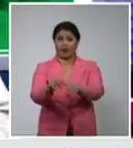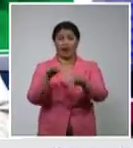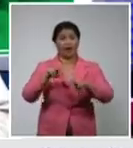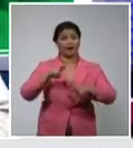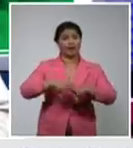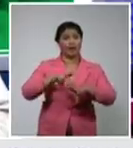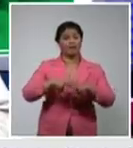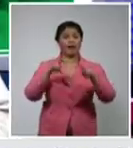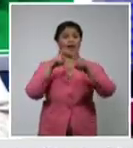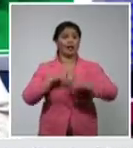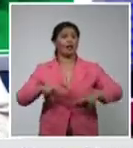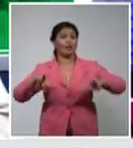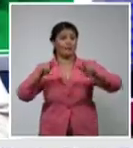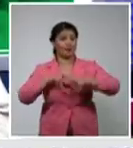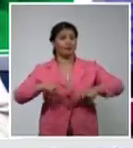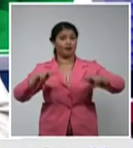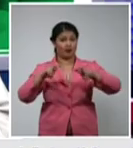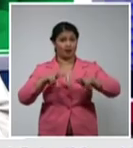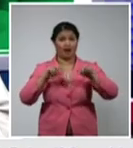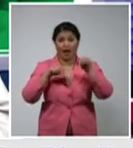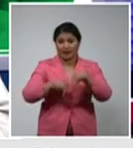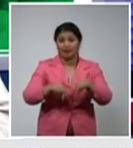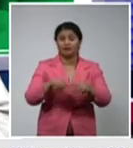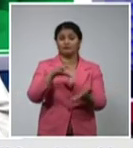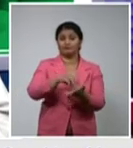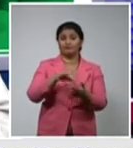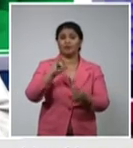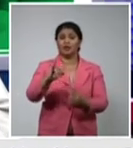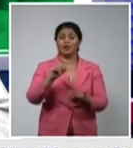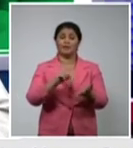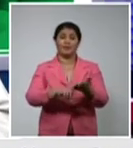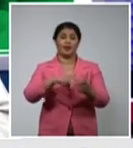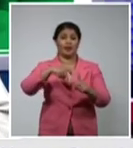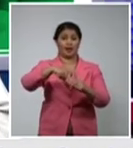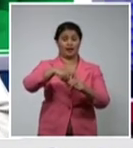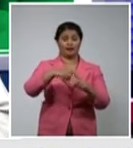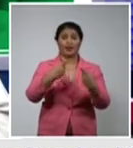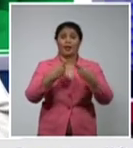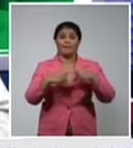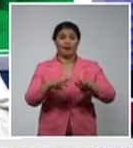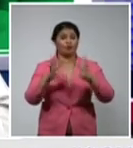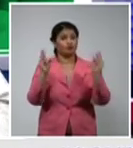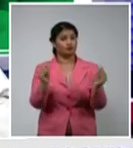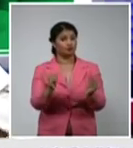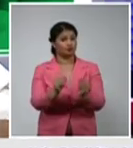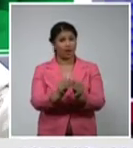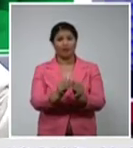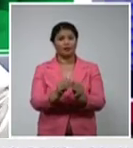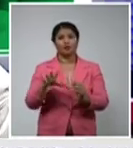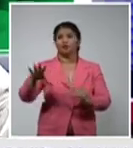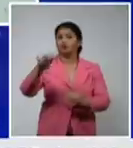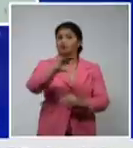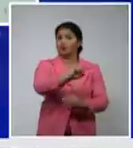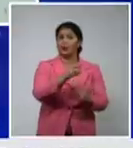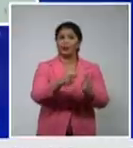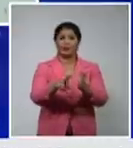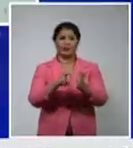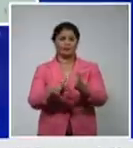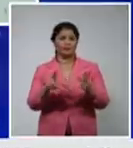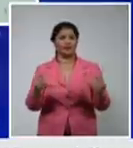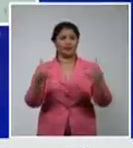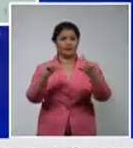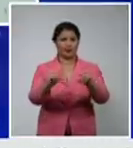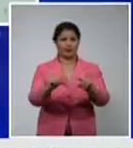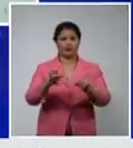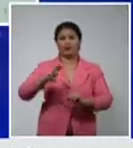el IPK, pero de manera general se disminuye. Pinar del Río,